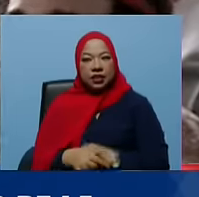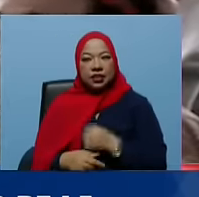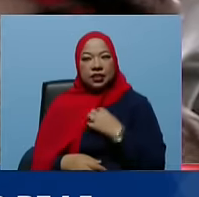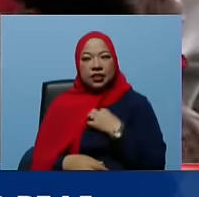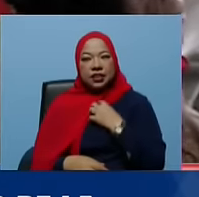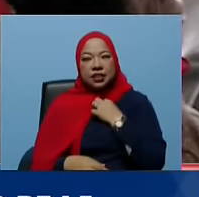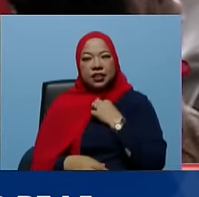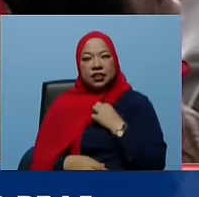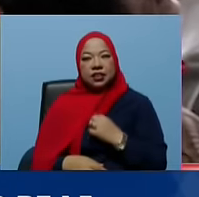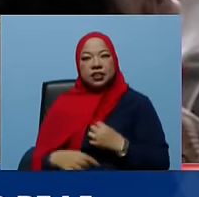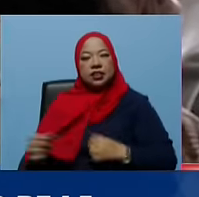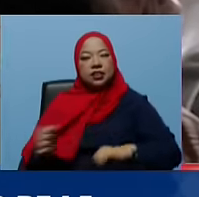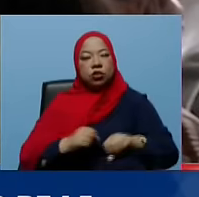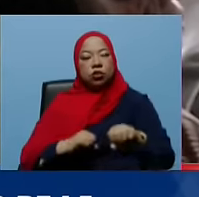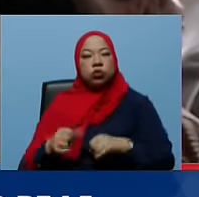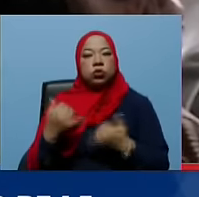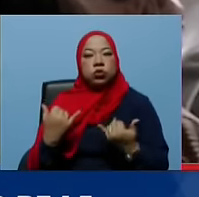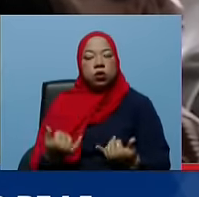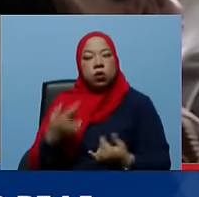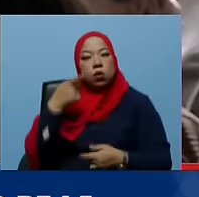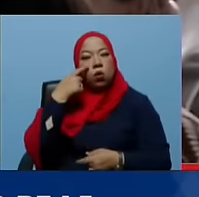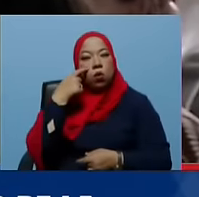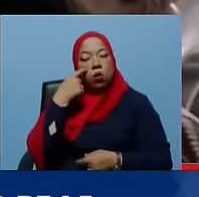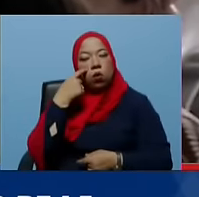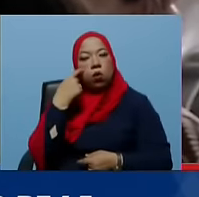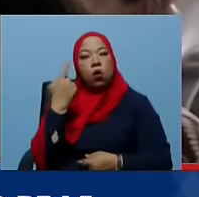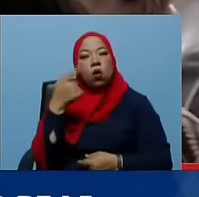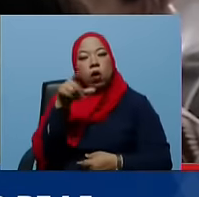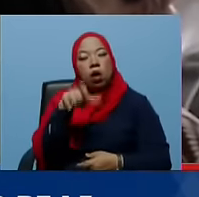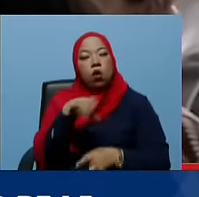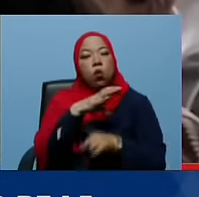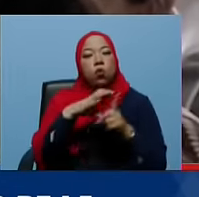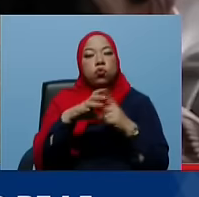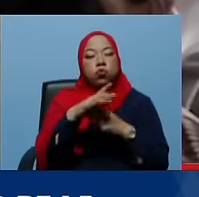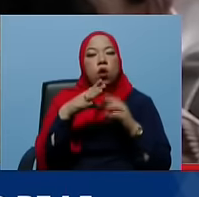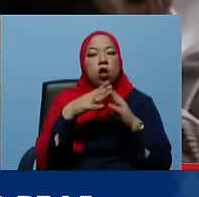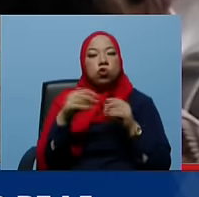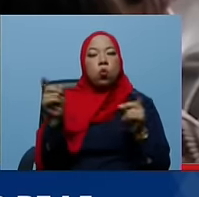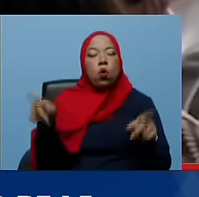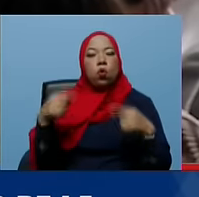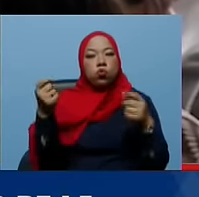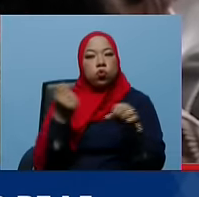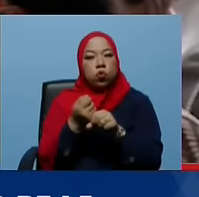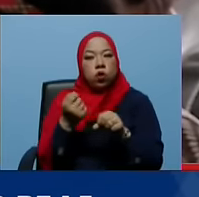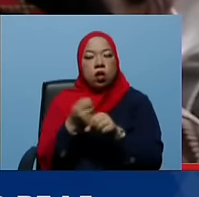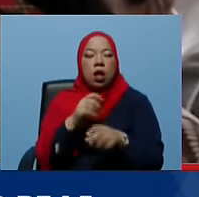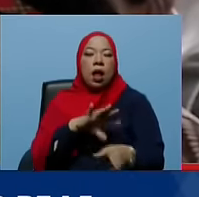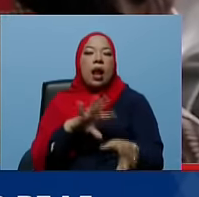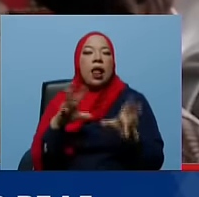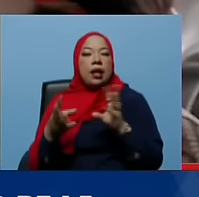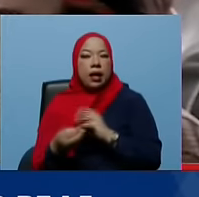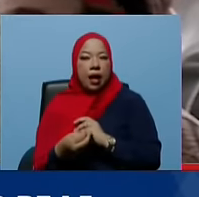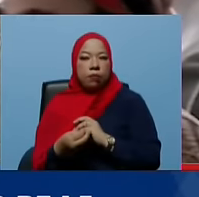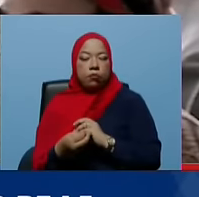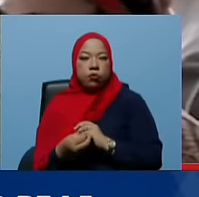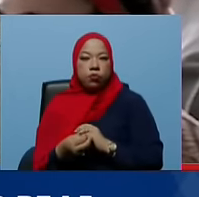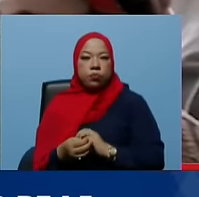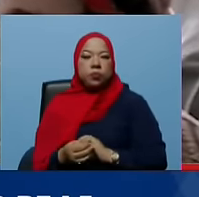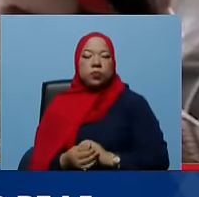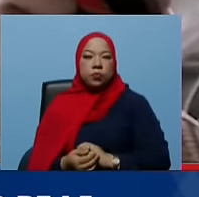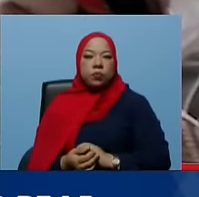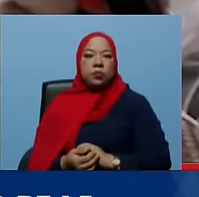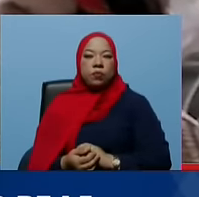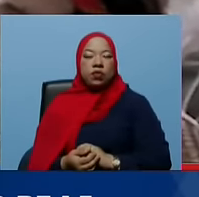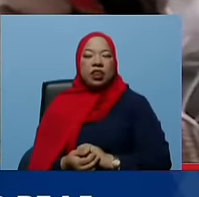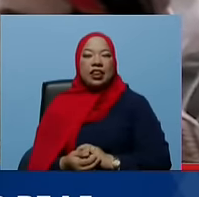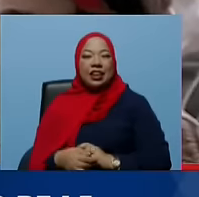este movimiento cultural, además de observar también cómo la cultura y todas estas manifestaciones se han ido transformando a través del tiempo.